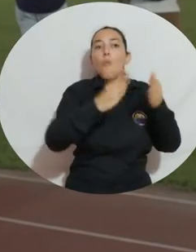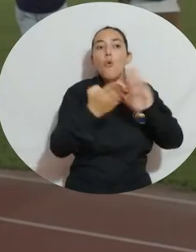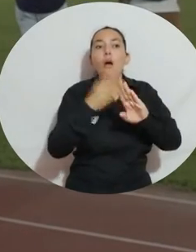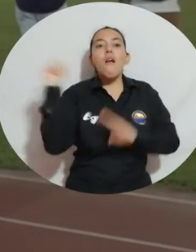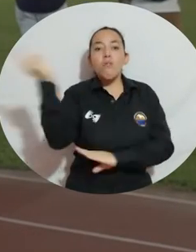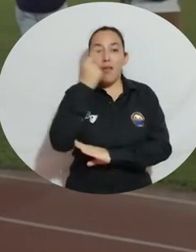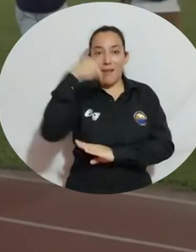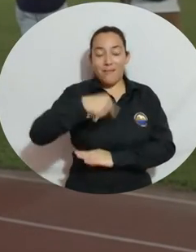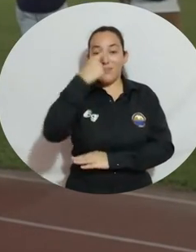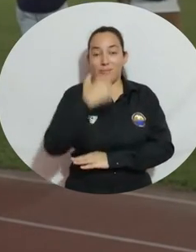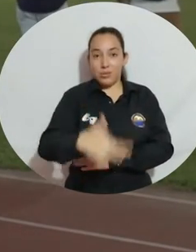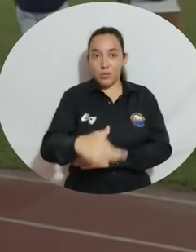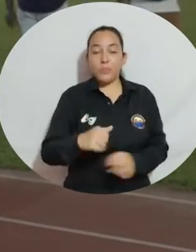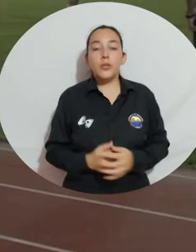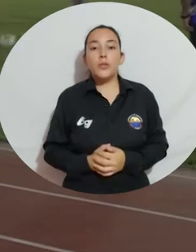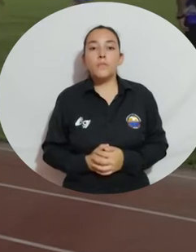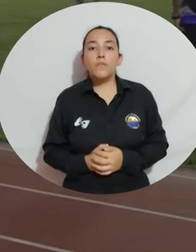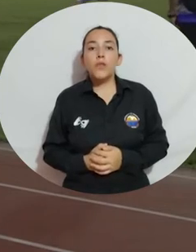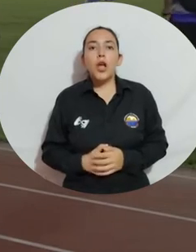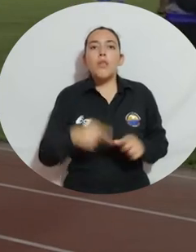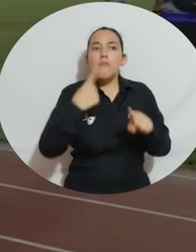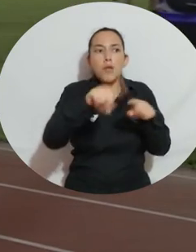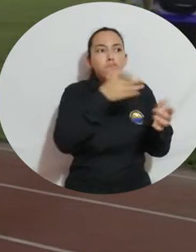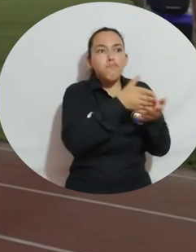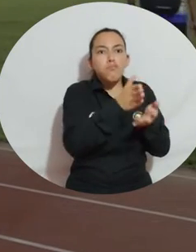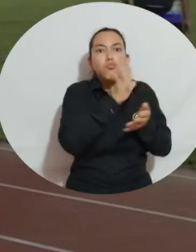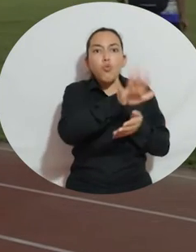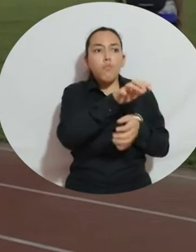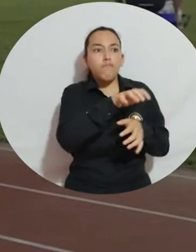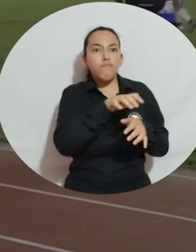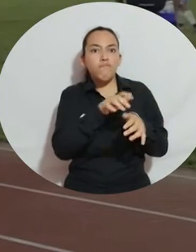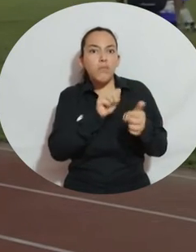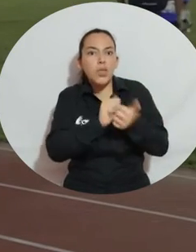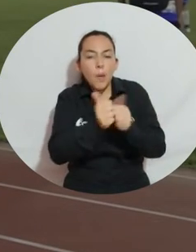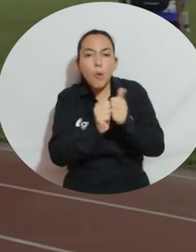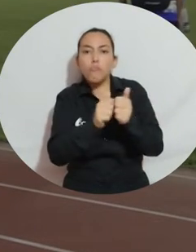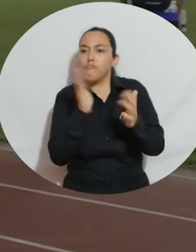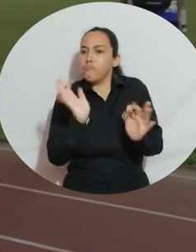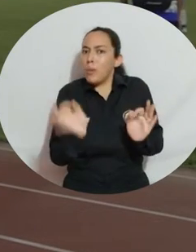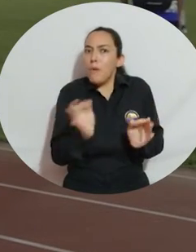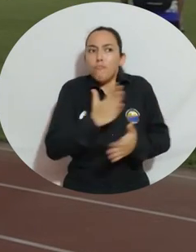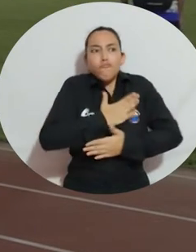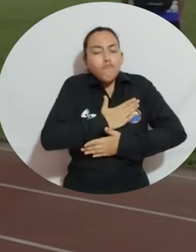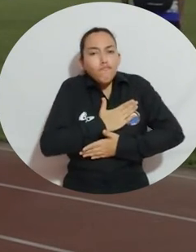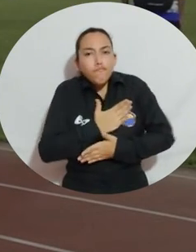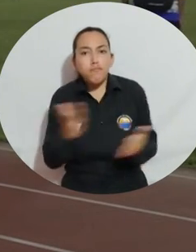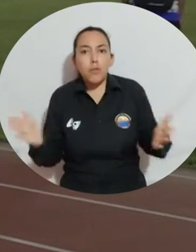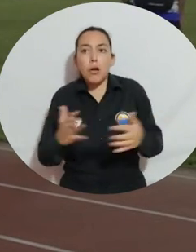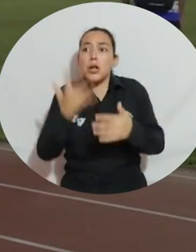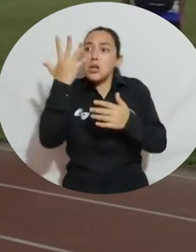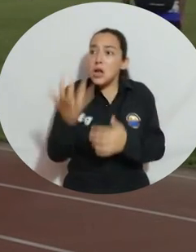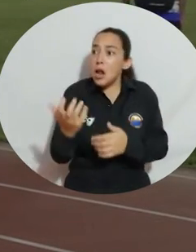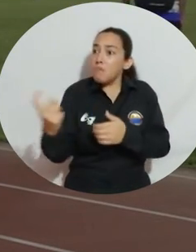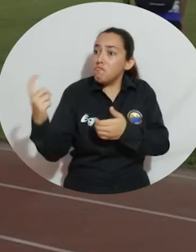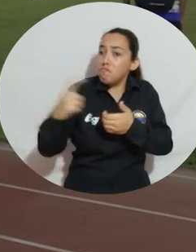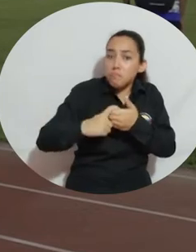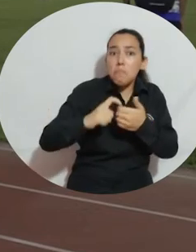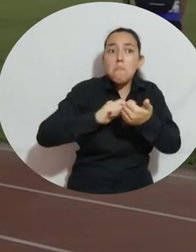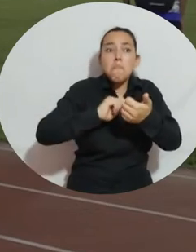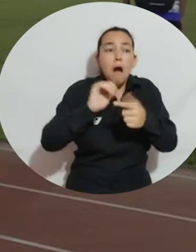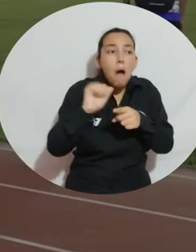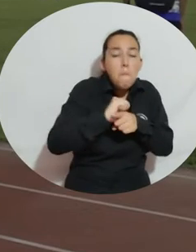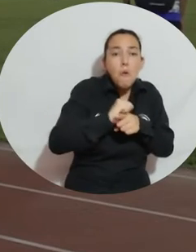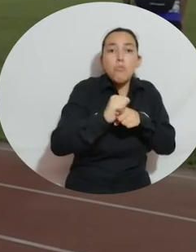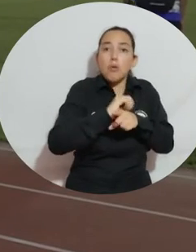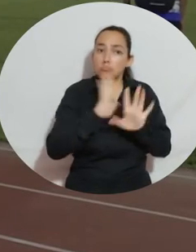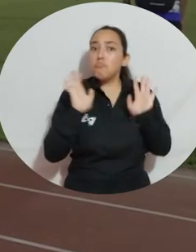en general de la ciudad de Santa Marta. Todas nuestras disciplinas deportivas siempre están a disposición para que todo aquel que quiere practicarlo